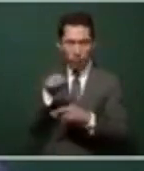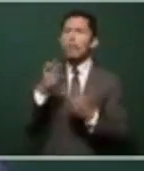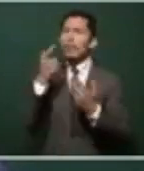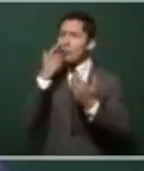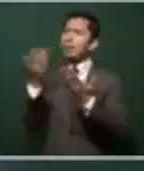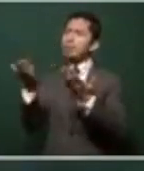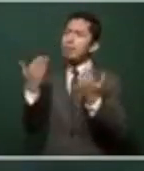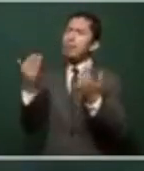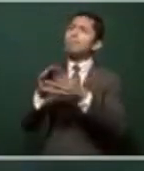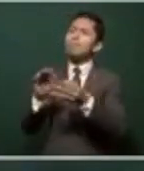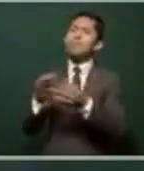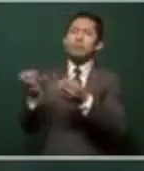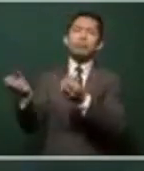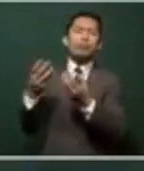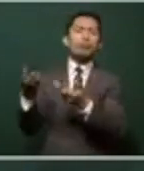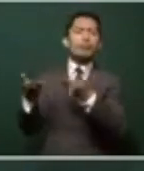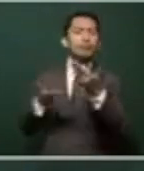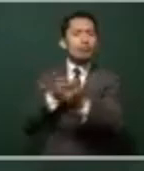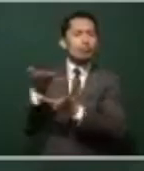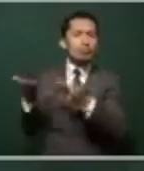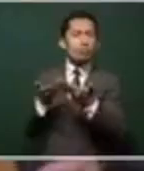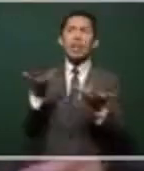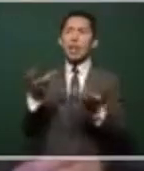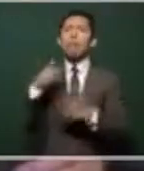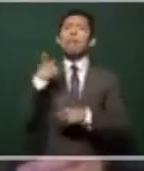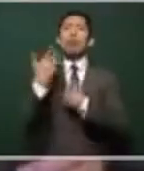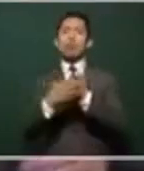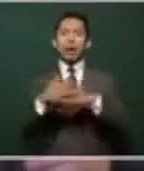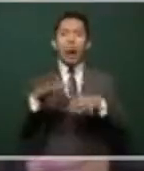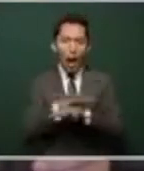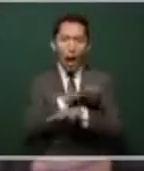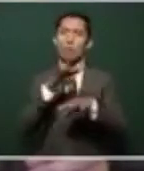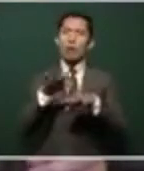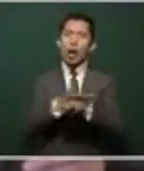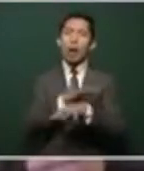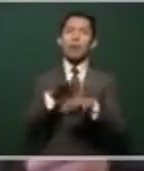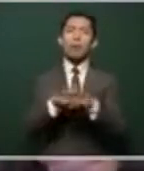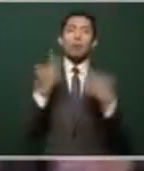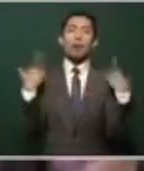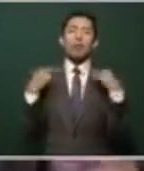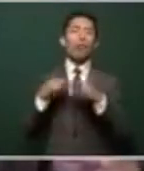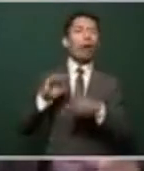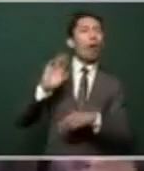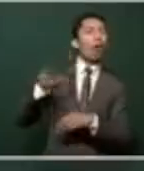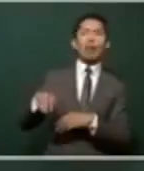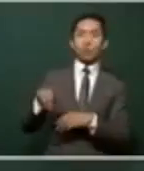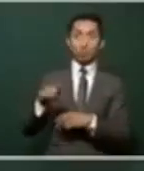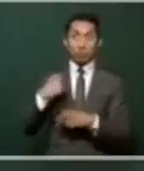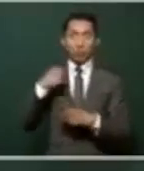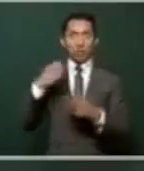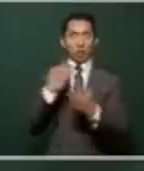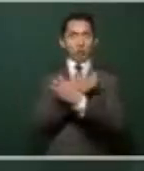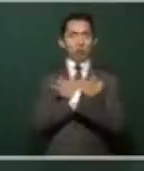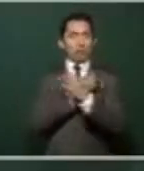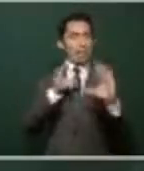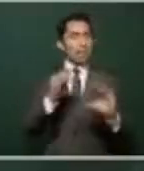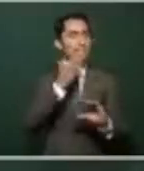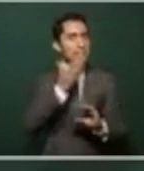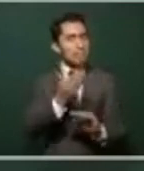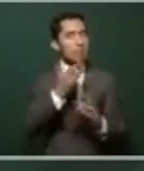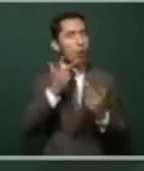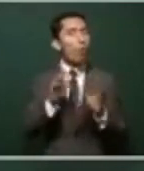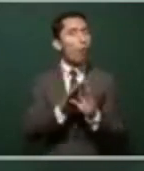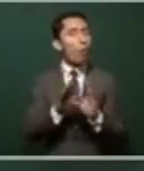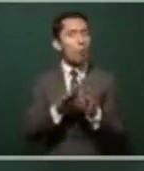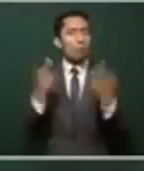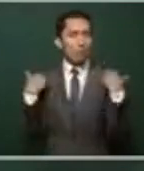en todo lo que tenga que hacerse para mejorar la calidad de la enseñanza.